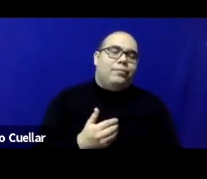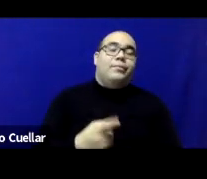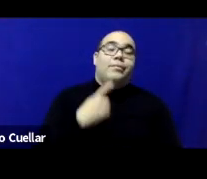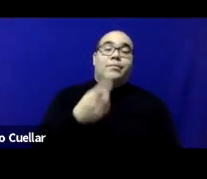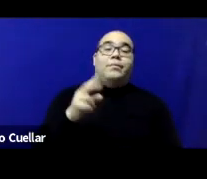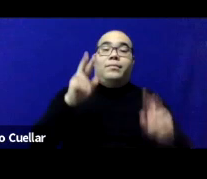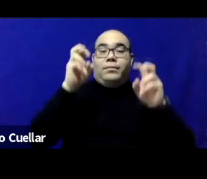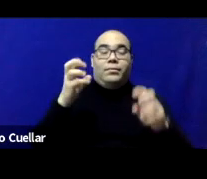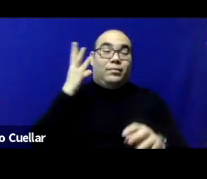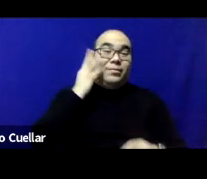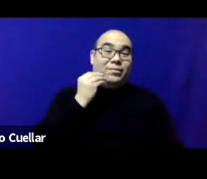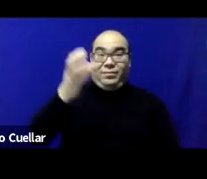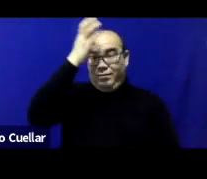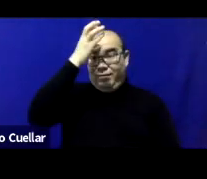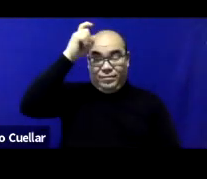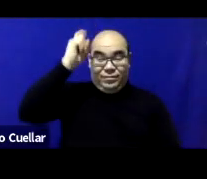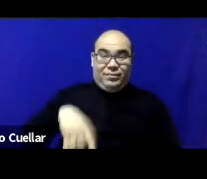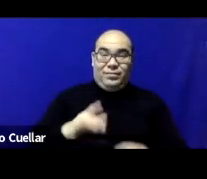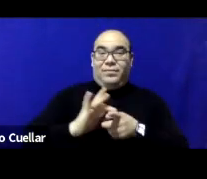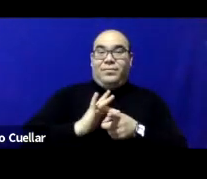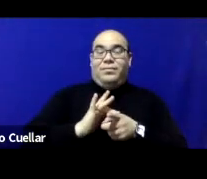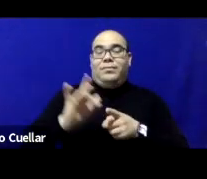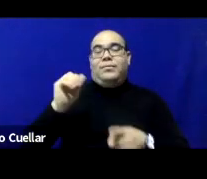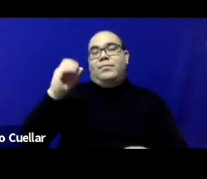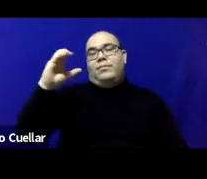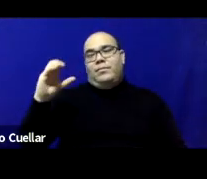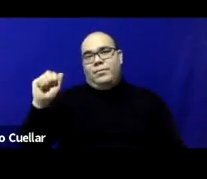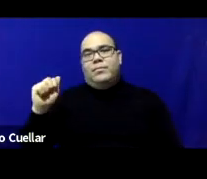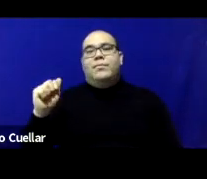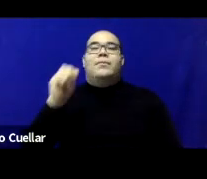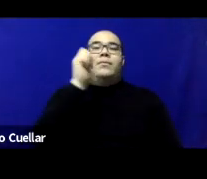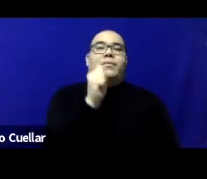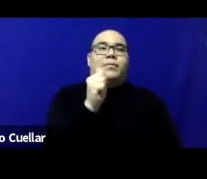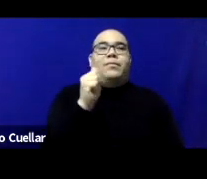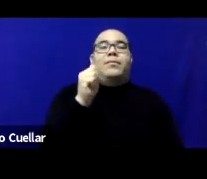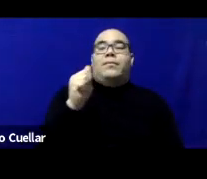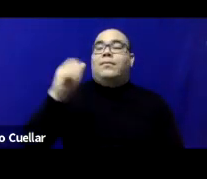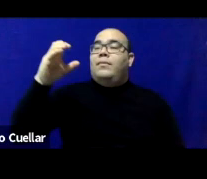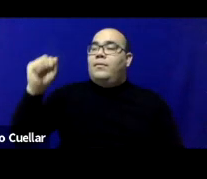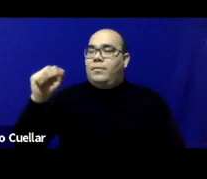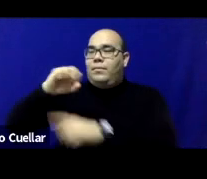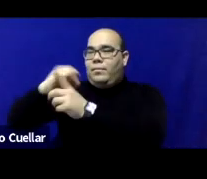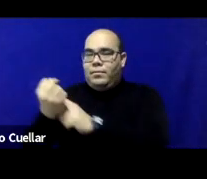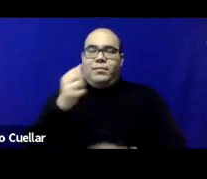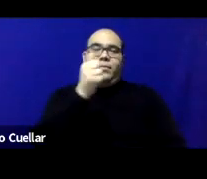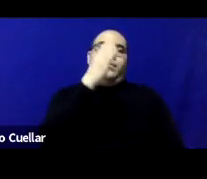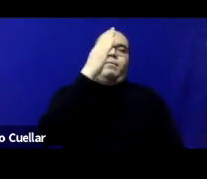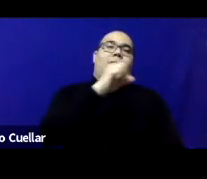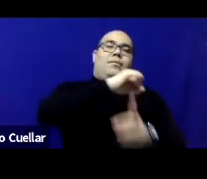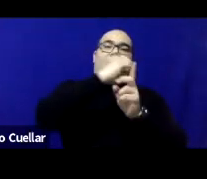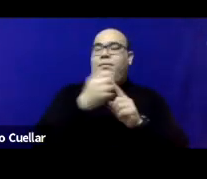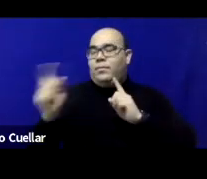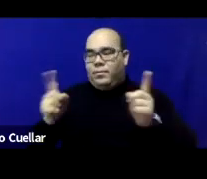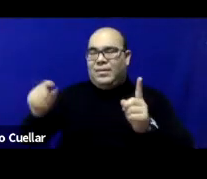ser expertos, pero sí se aplica, ¿vale? Es decir, si hay ABA social, si hay ACA social, pero hay que leerlo, digamos que desde allí tenemos